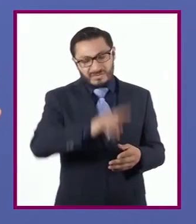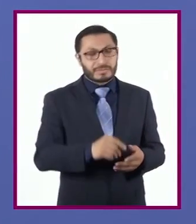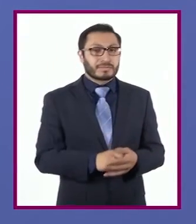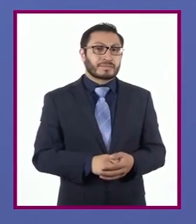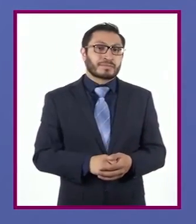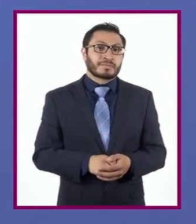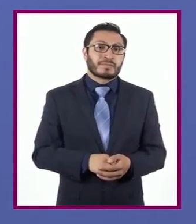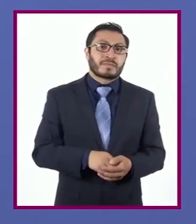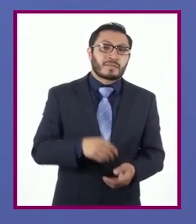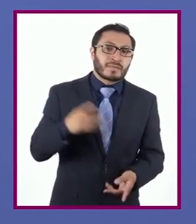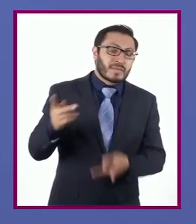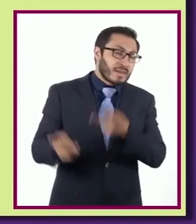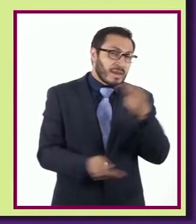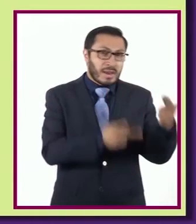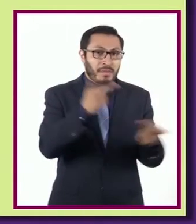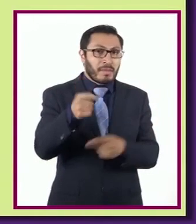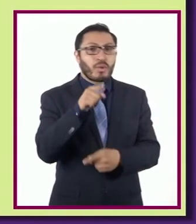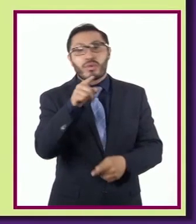siguientes preguntas.